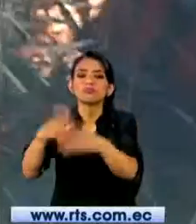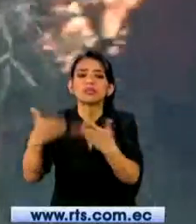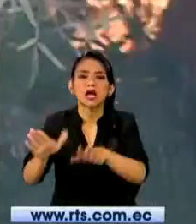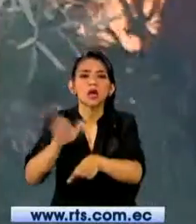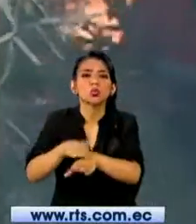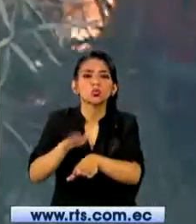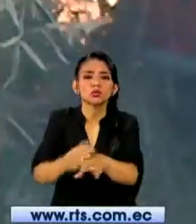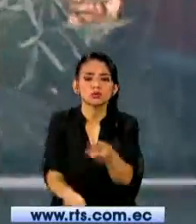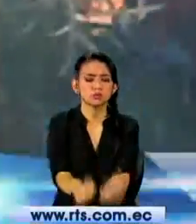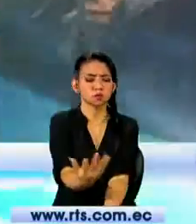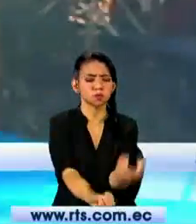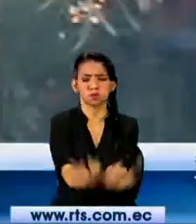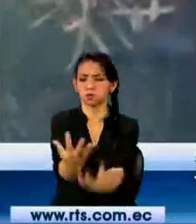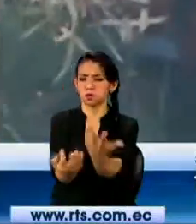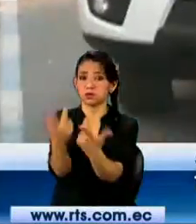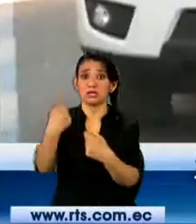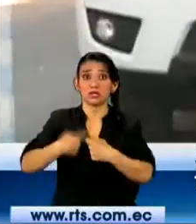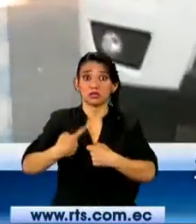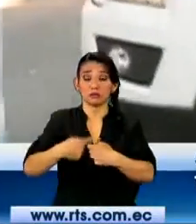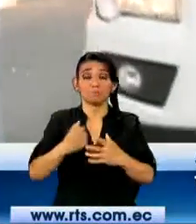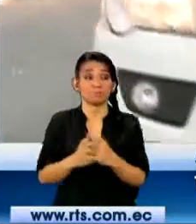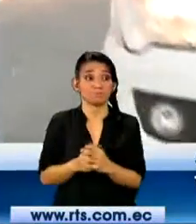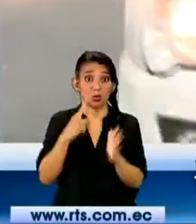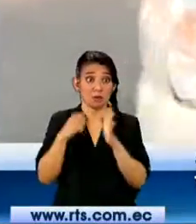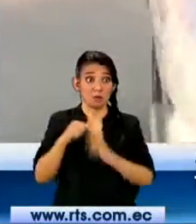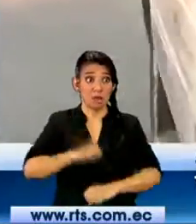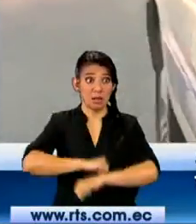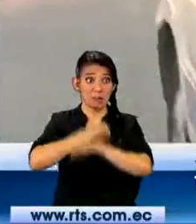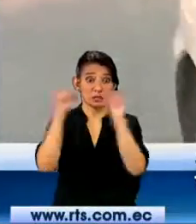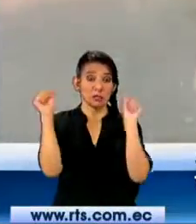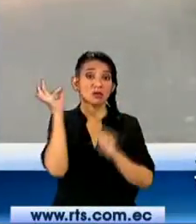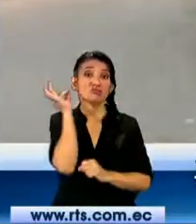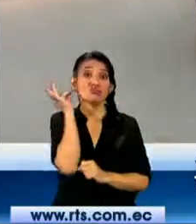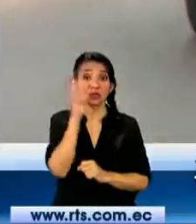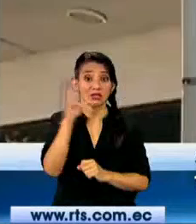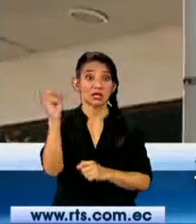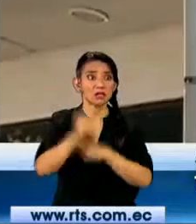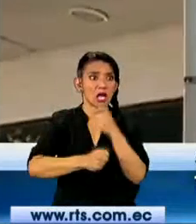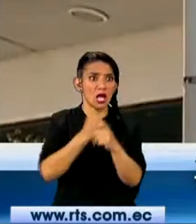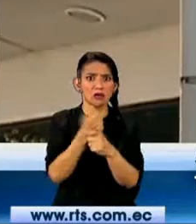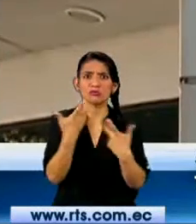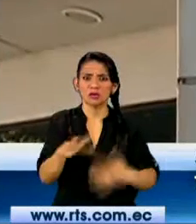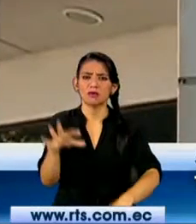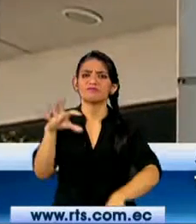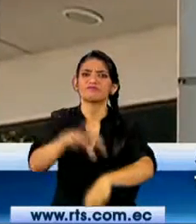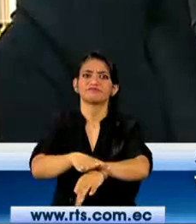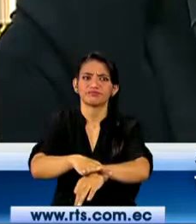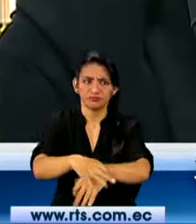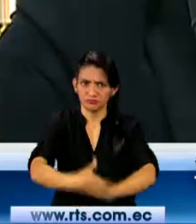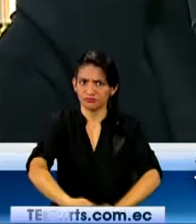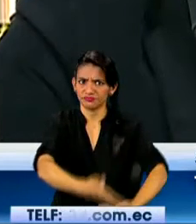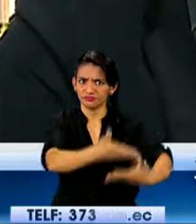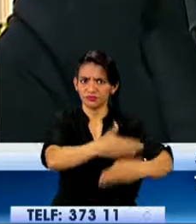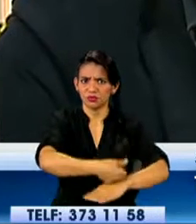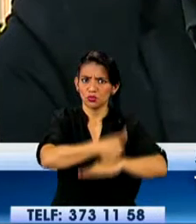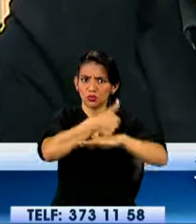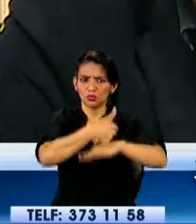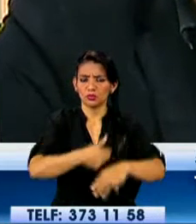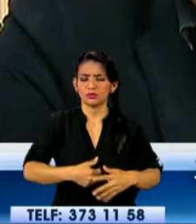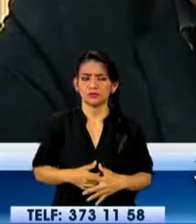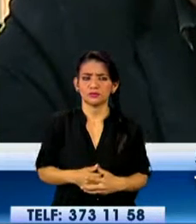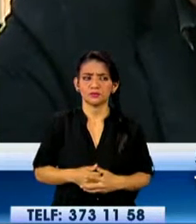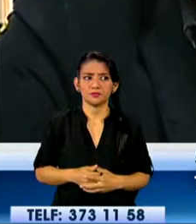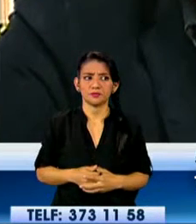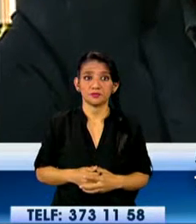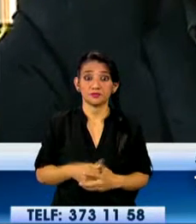incendios de magnitud en la ciudad. Esta mañana, una mujer de aproximadamente 30 años fue llevada a flagrancia. Este año hemos tenido